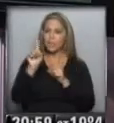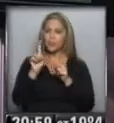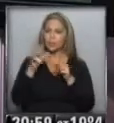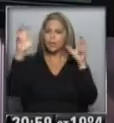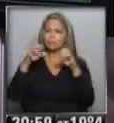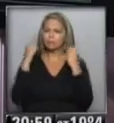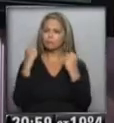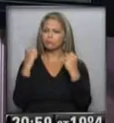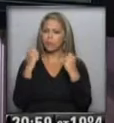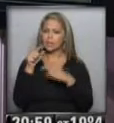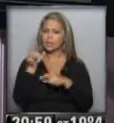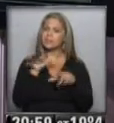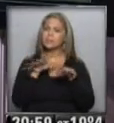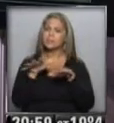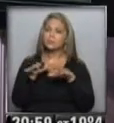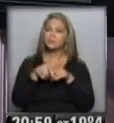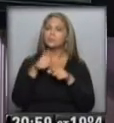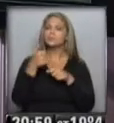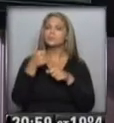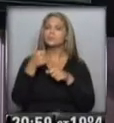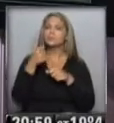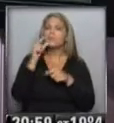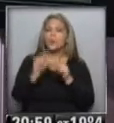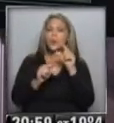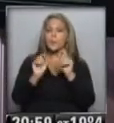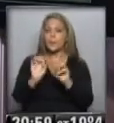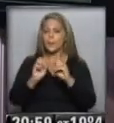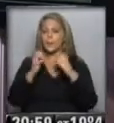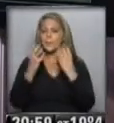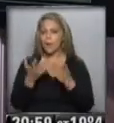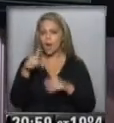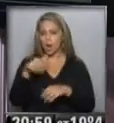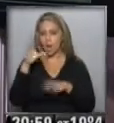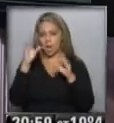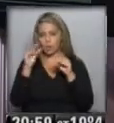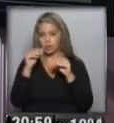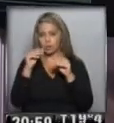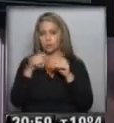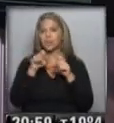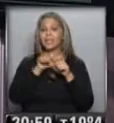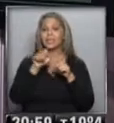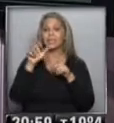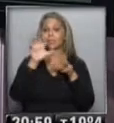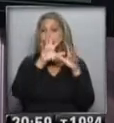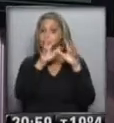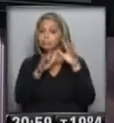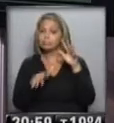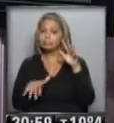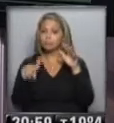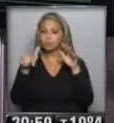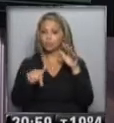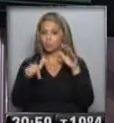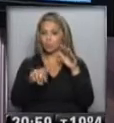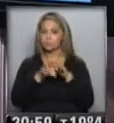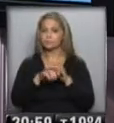variada intensidad. Estas condiciones meteorológicas tienden a mejorar lentamente a partir de esta noche, porque el mal tiempo se irá trasladando hacia el sur de la